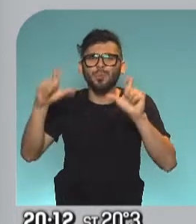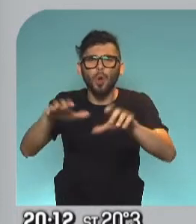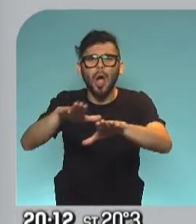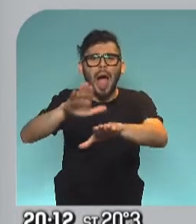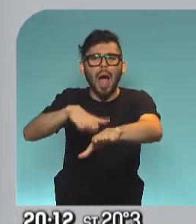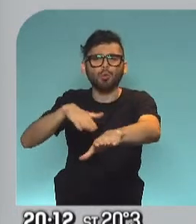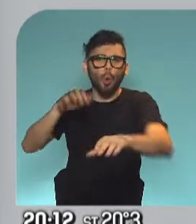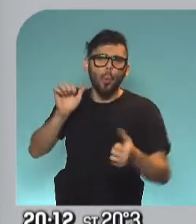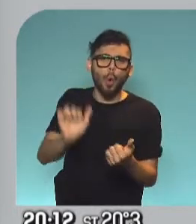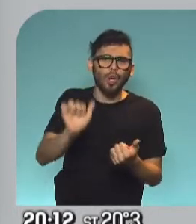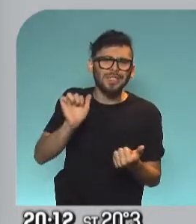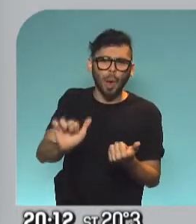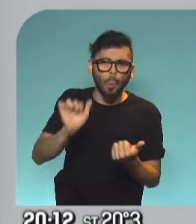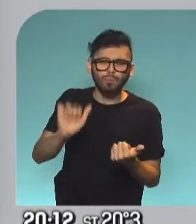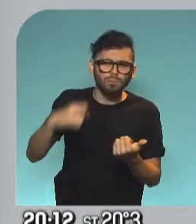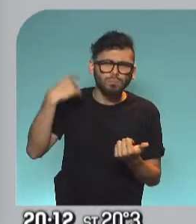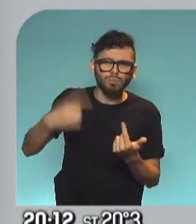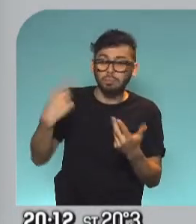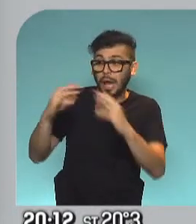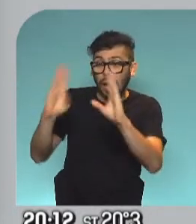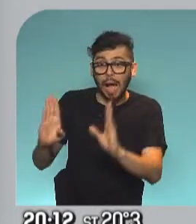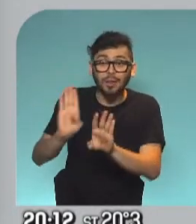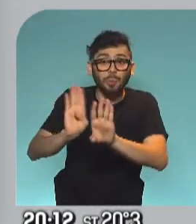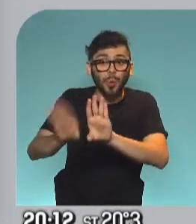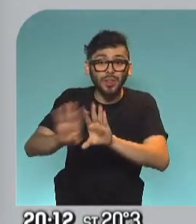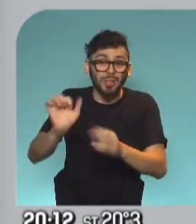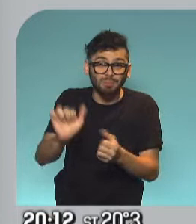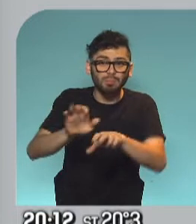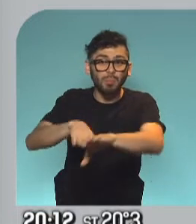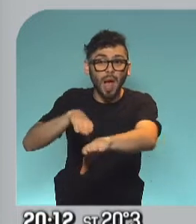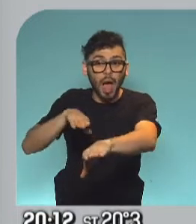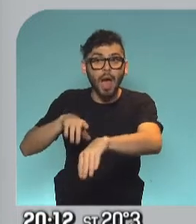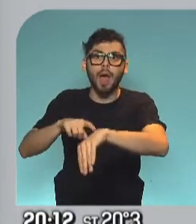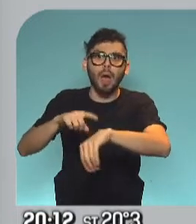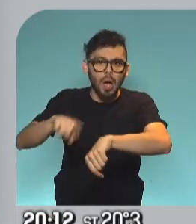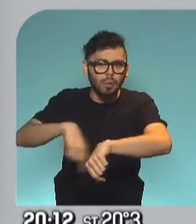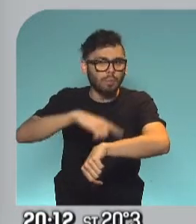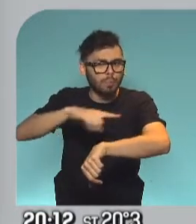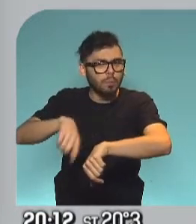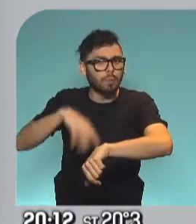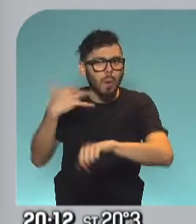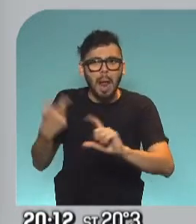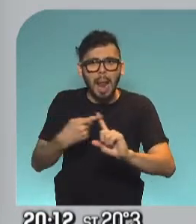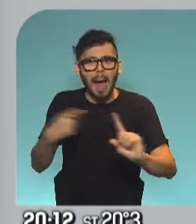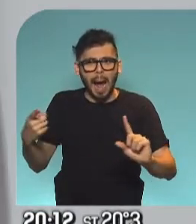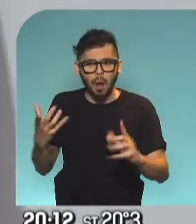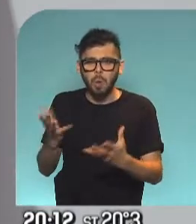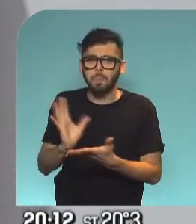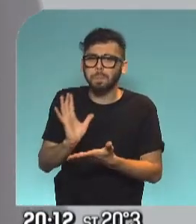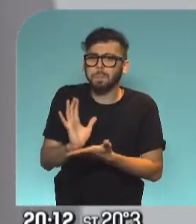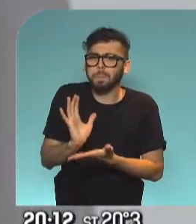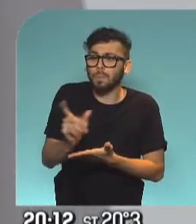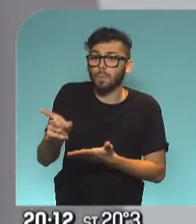durante el fin de semana en la puerta de su casa. Exactamente, una caravana que duró un buen rato, allí de alguna manera amedrentando lo que podía llegar a